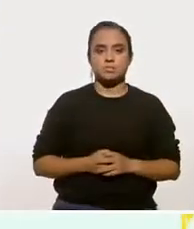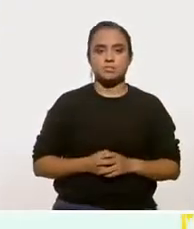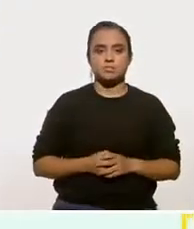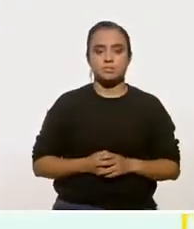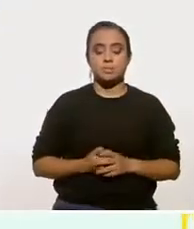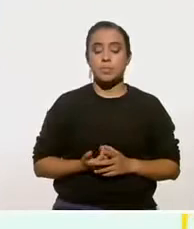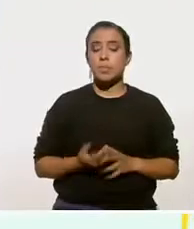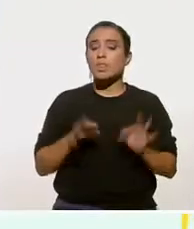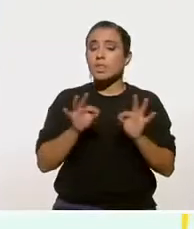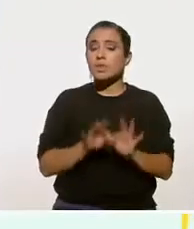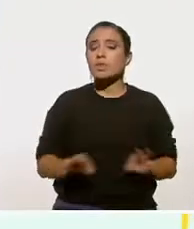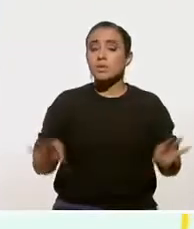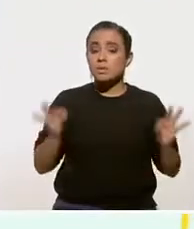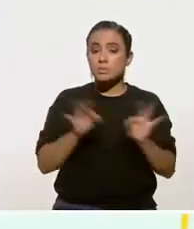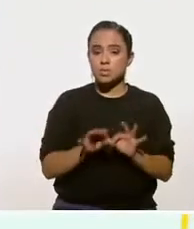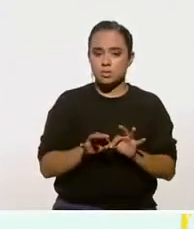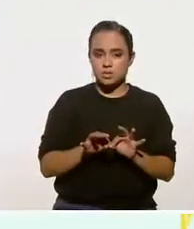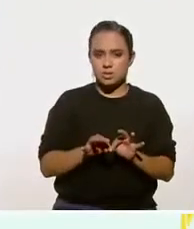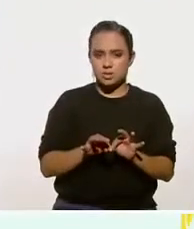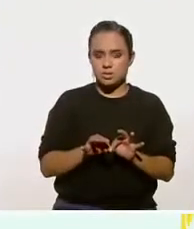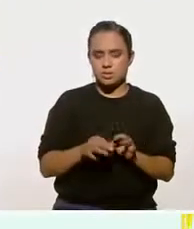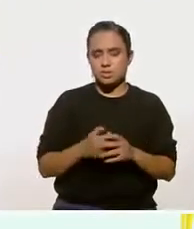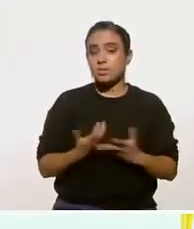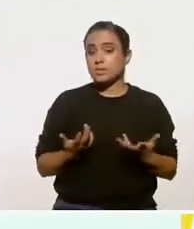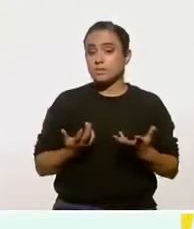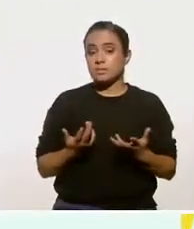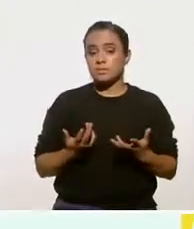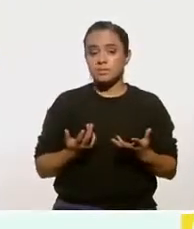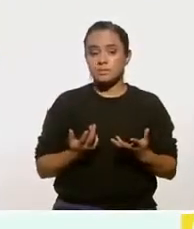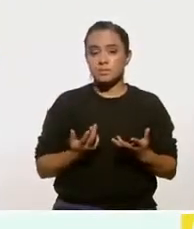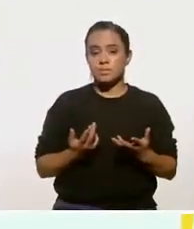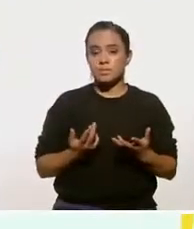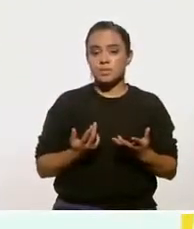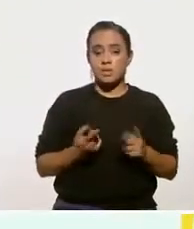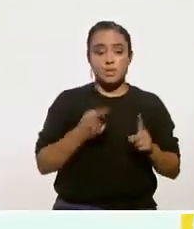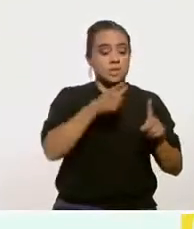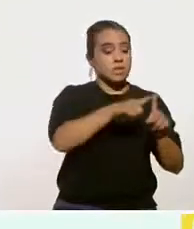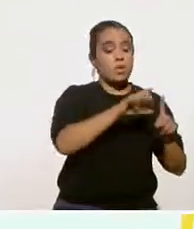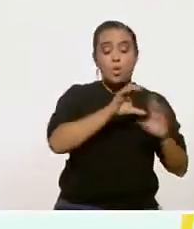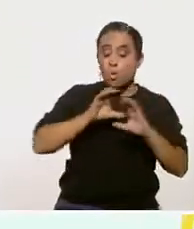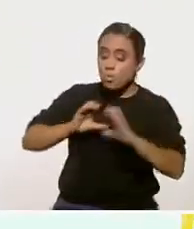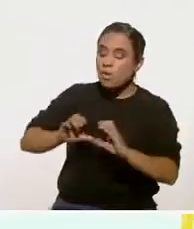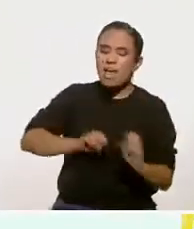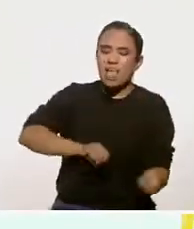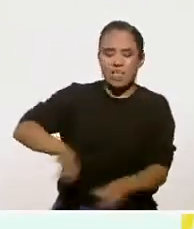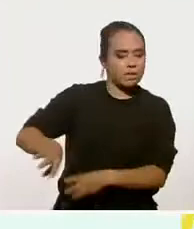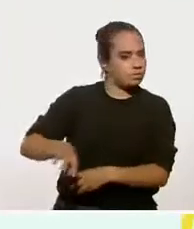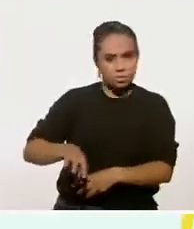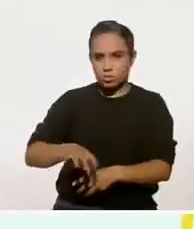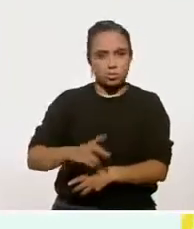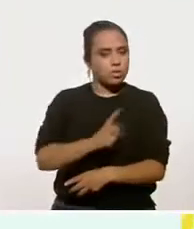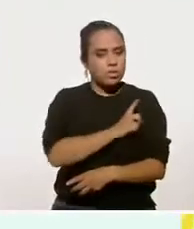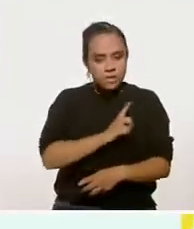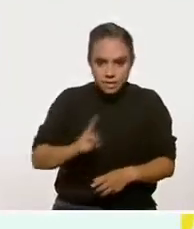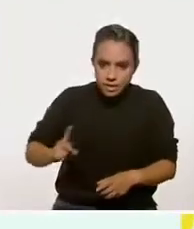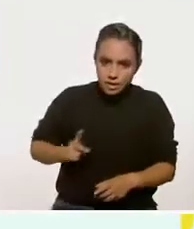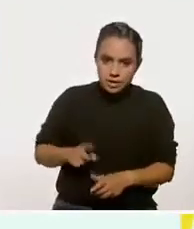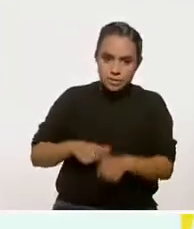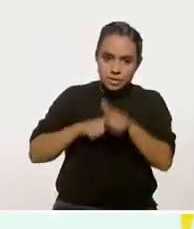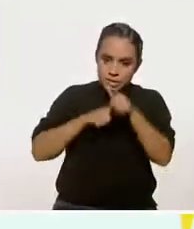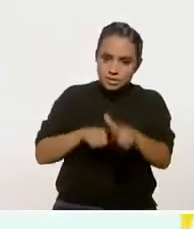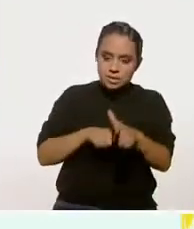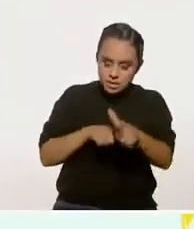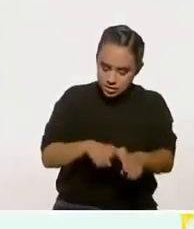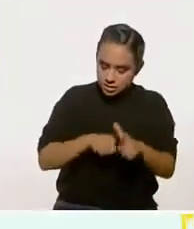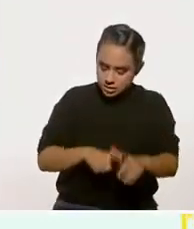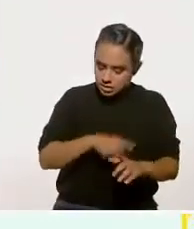lo importante es que, y sobre todo, que no haya ausencia del cuidado. Lo más importante es que haya mucha